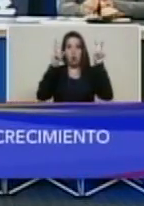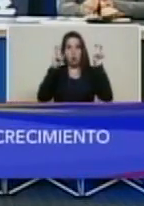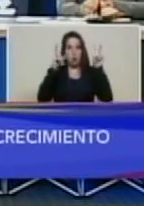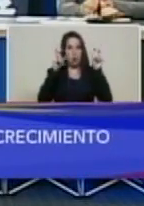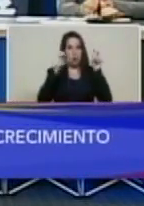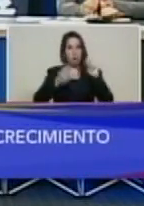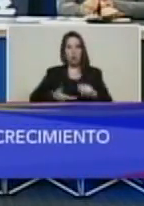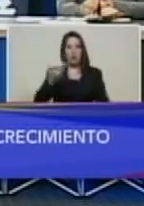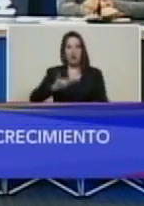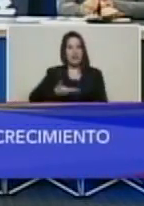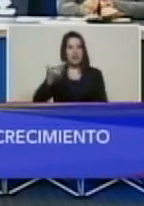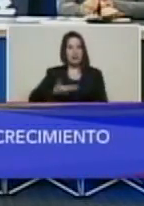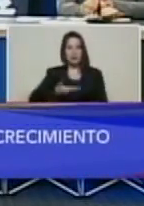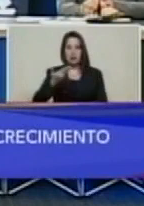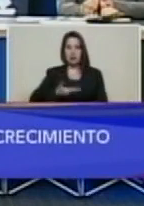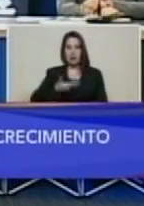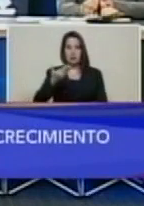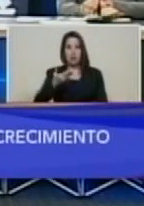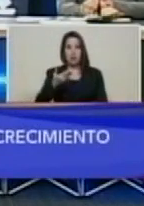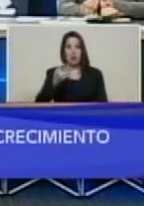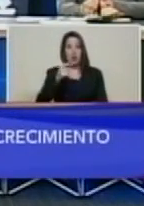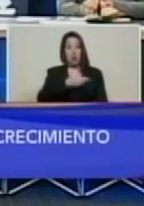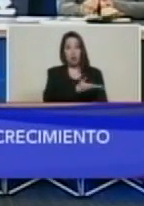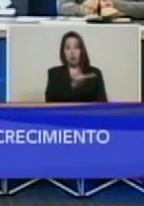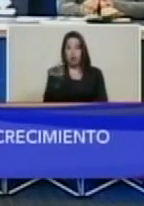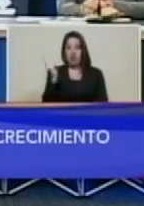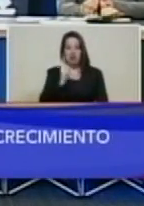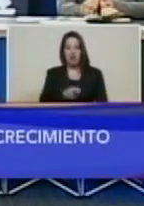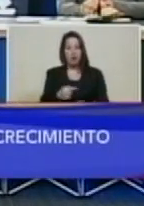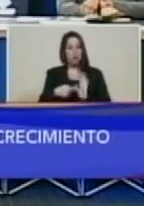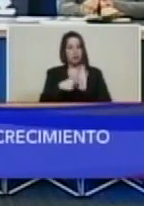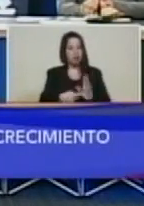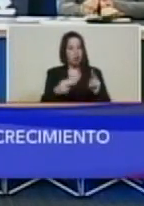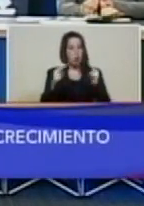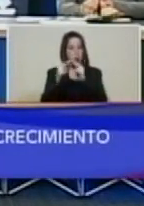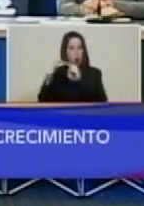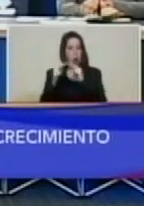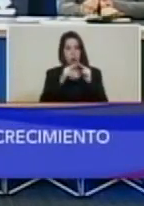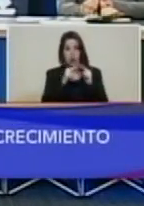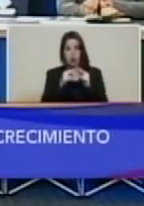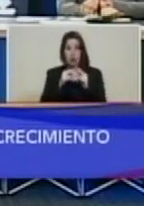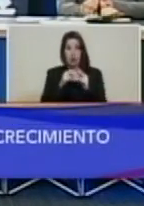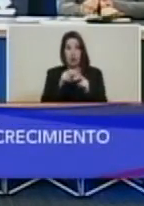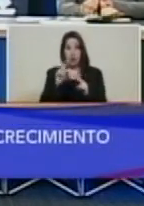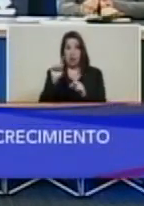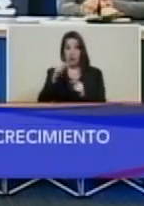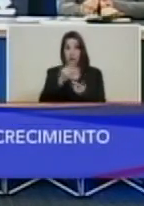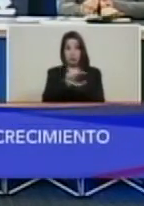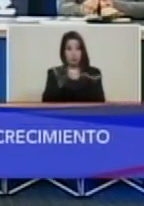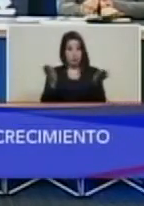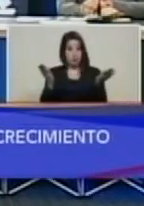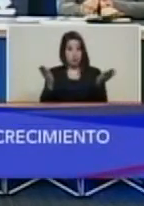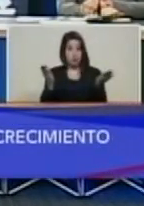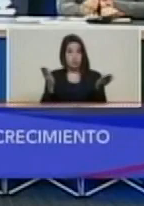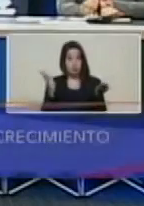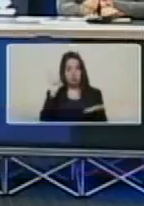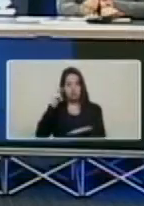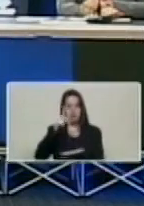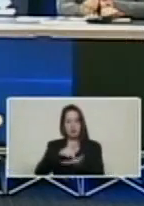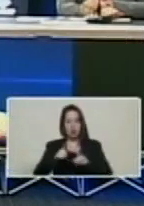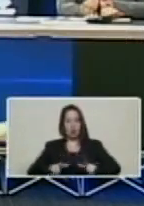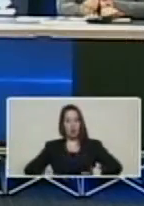importantes, que debe conocer nuestro país. Hemos inaugurado la sede central de